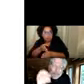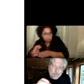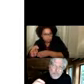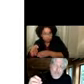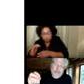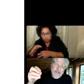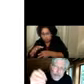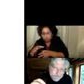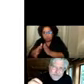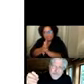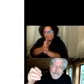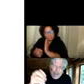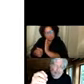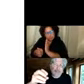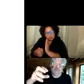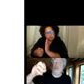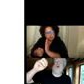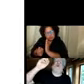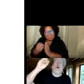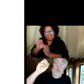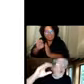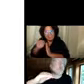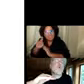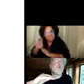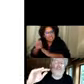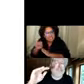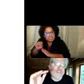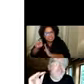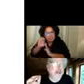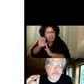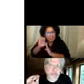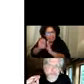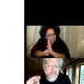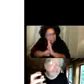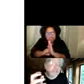intelectuales. A las habilidades, la competencia, la ética.